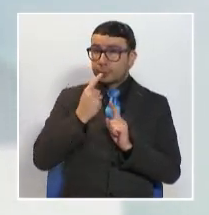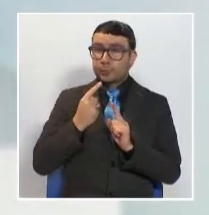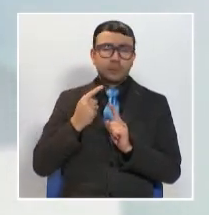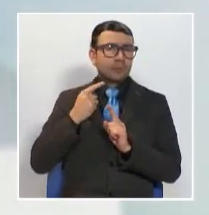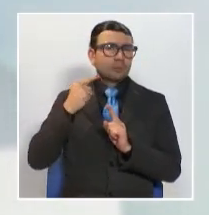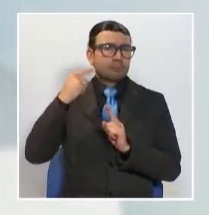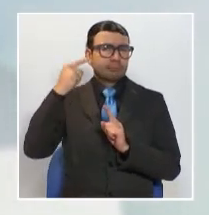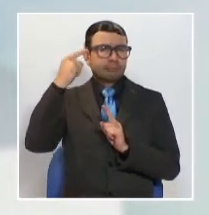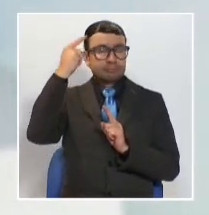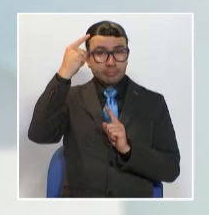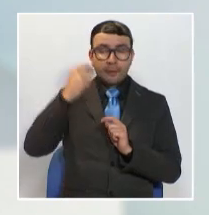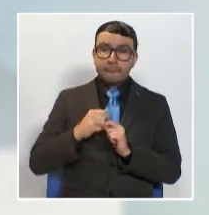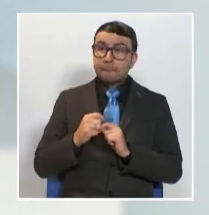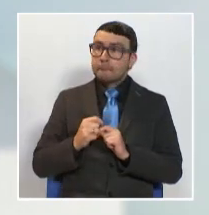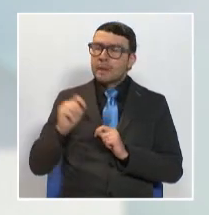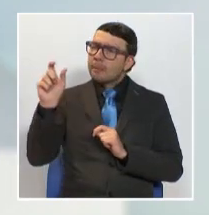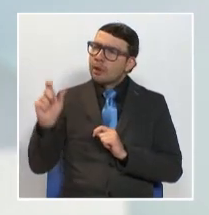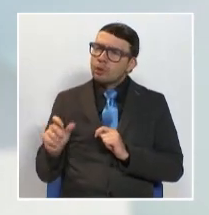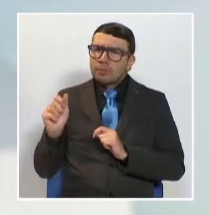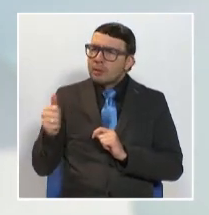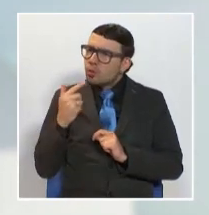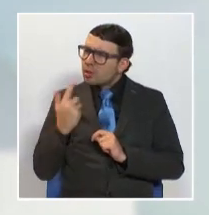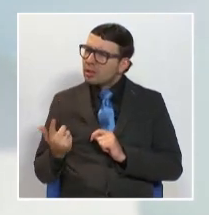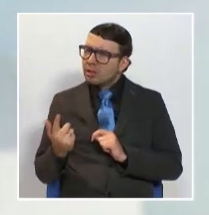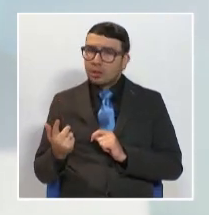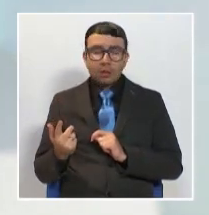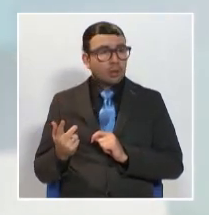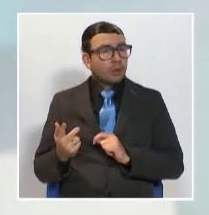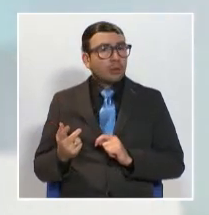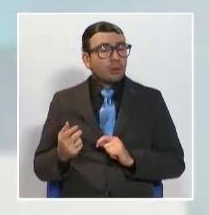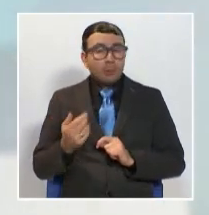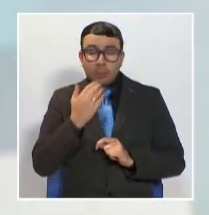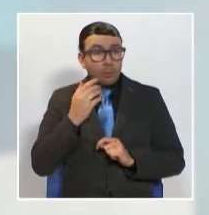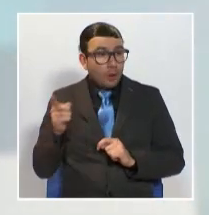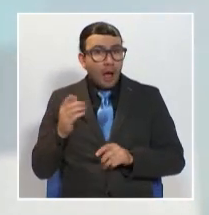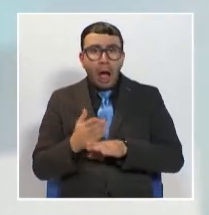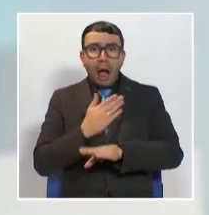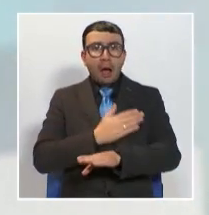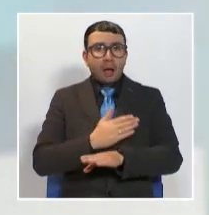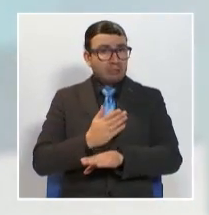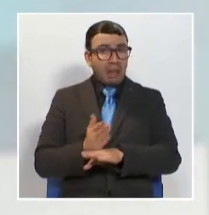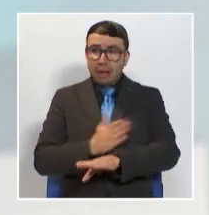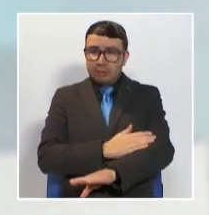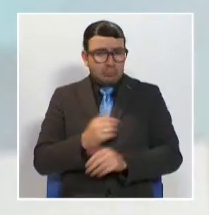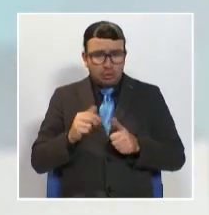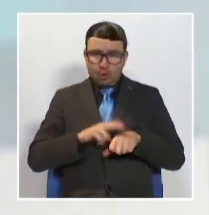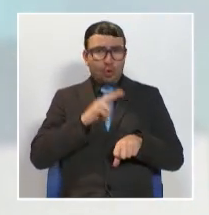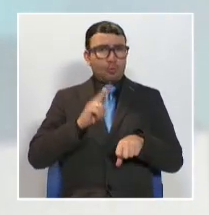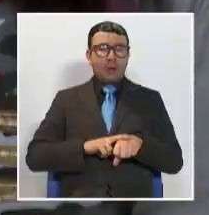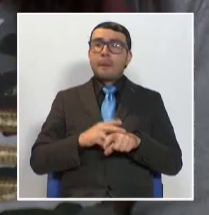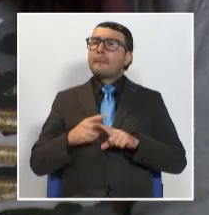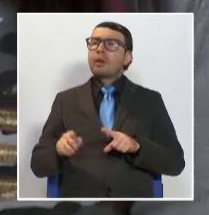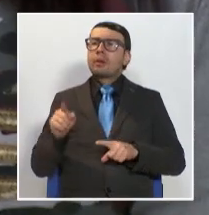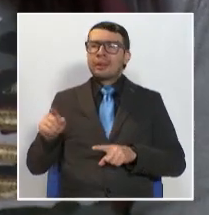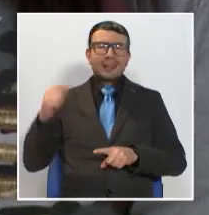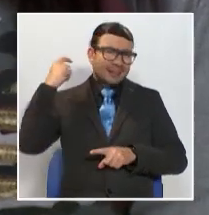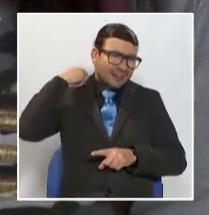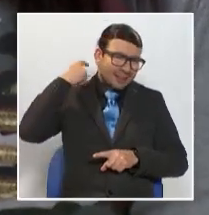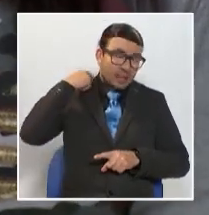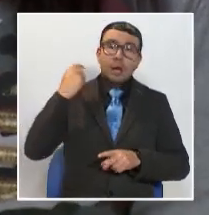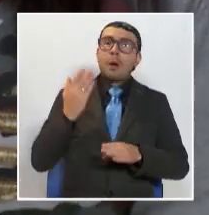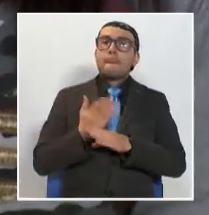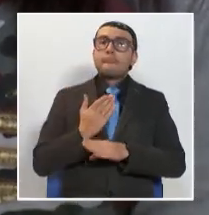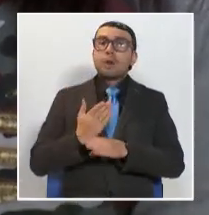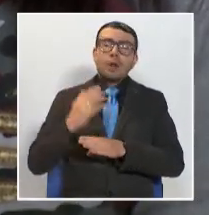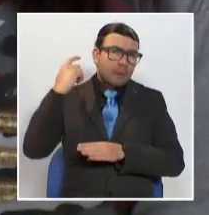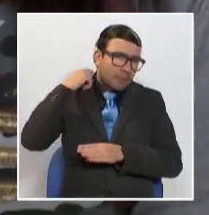El paciente refiere que él presentó pues antes de este episodio una hernia discal que iba pues